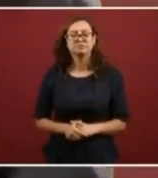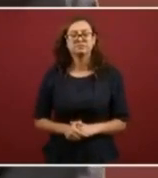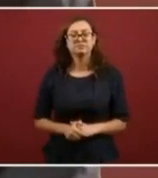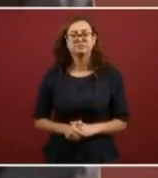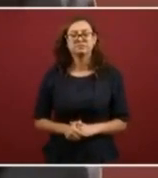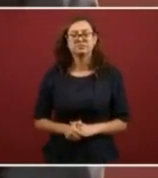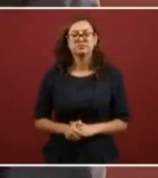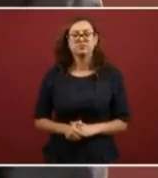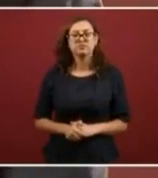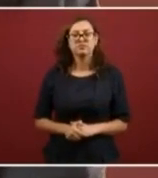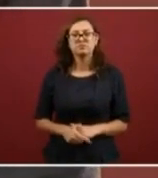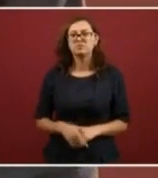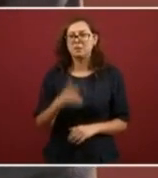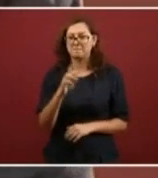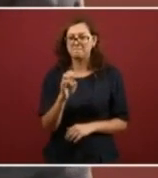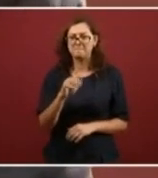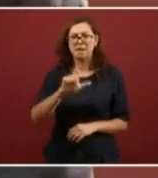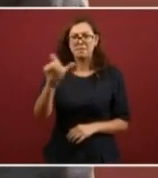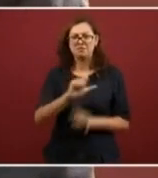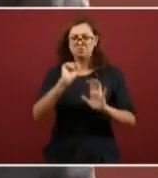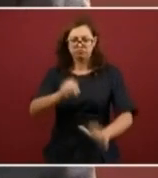No le faltan recursos a Pemex.